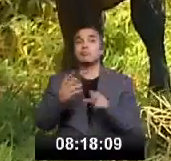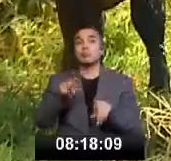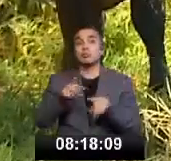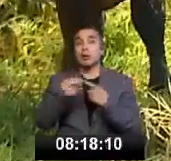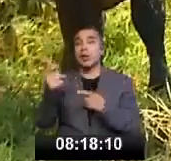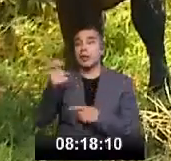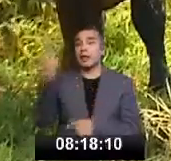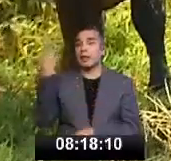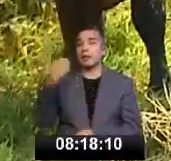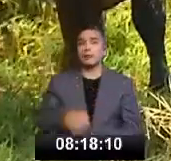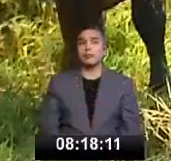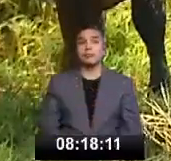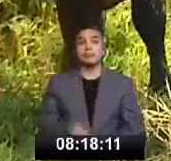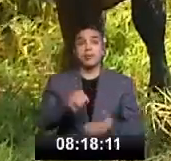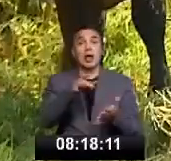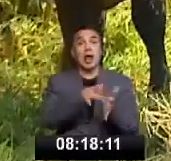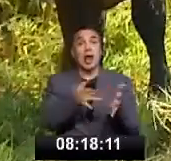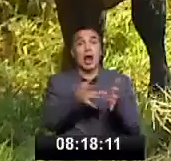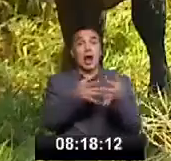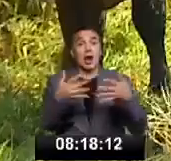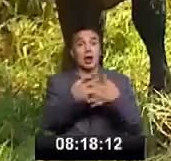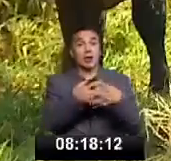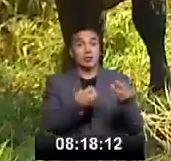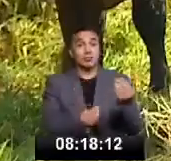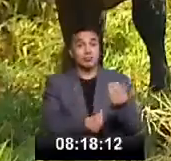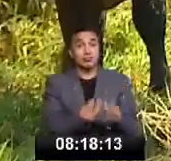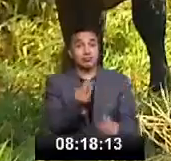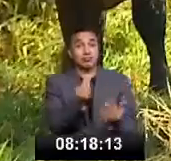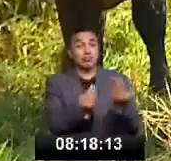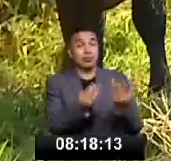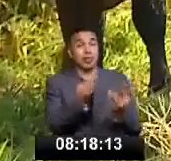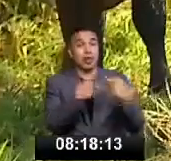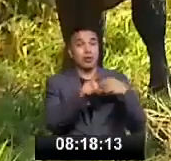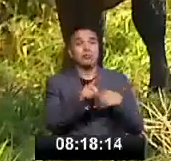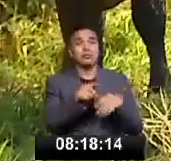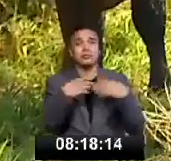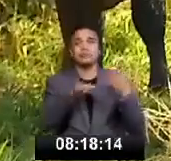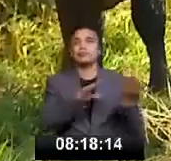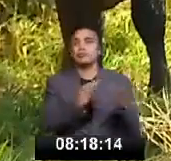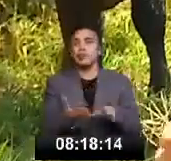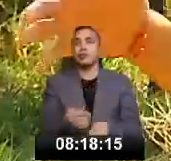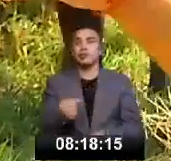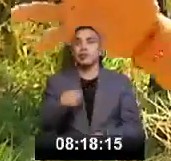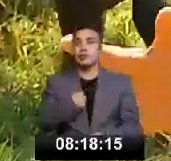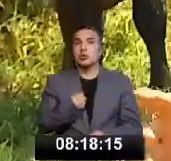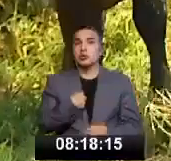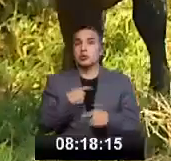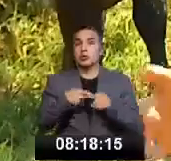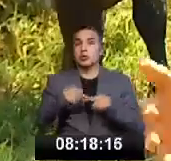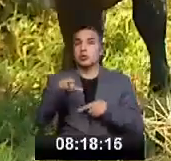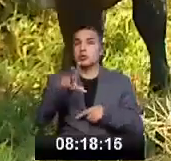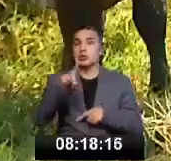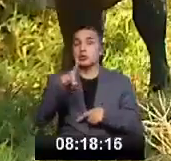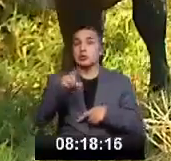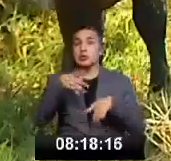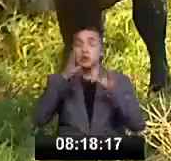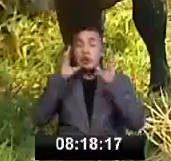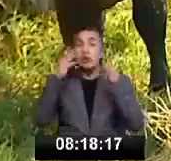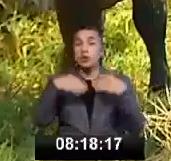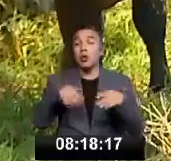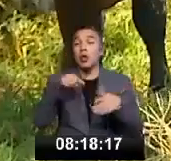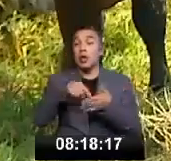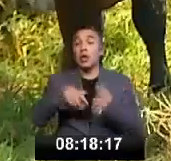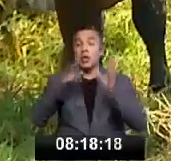año, a un pilador de arroz. Entonces está complicado el asunto. Y temo de aquí hasta fin de año, por el problema de la